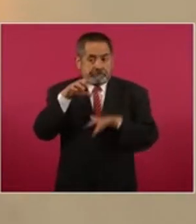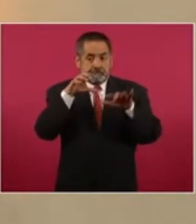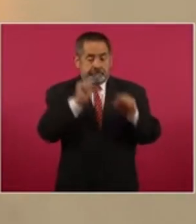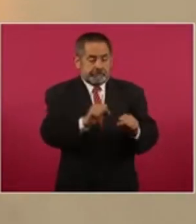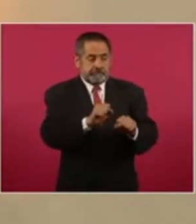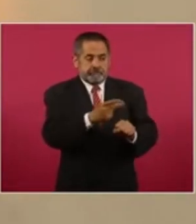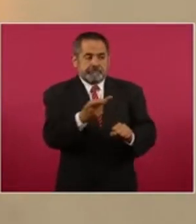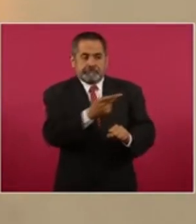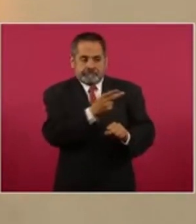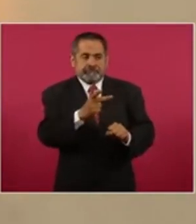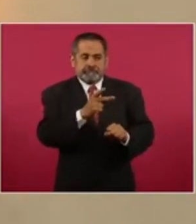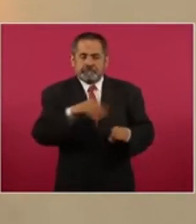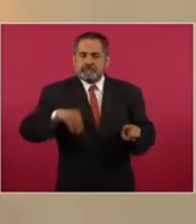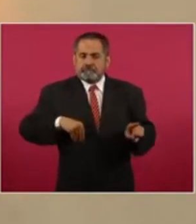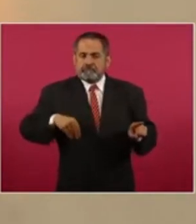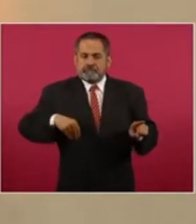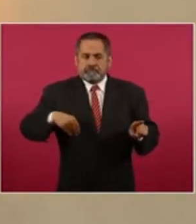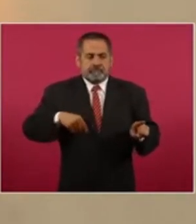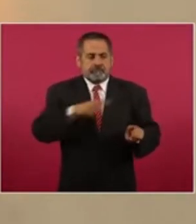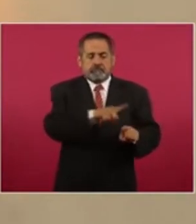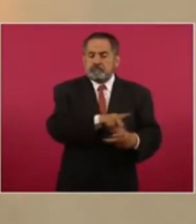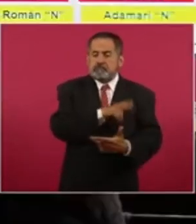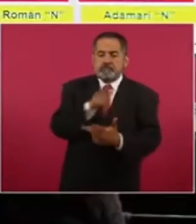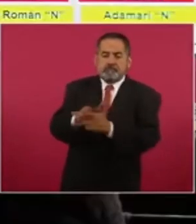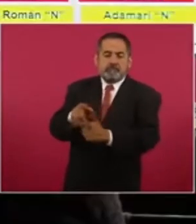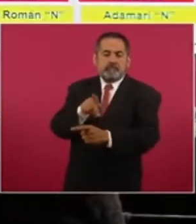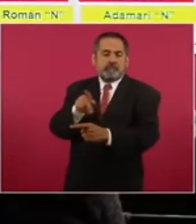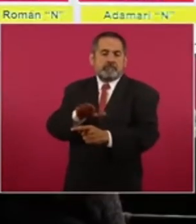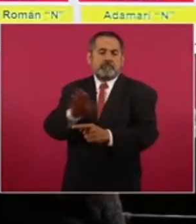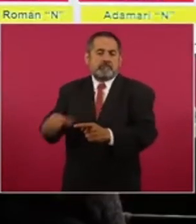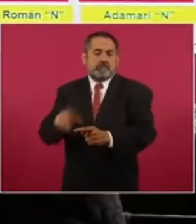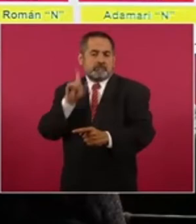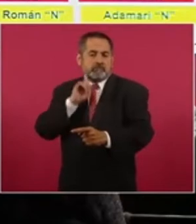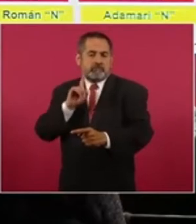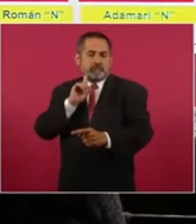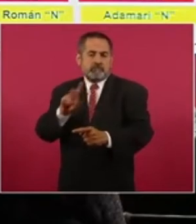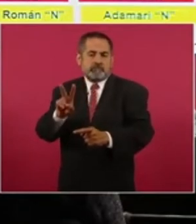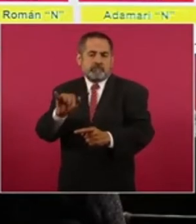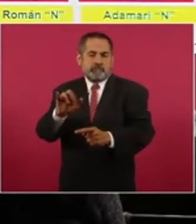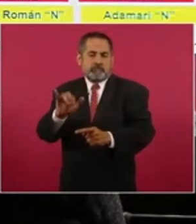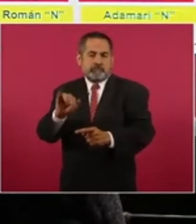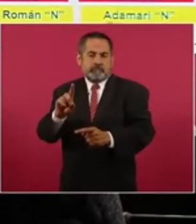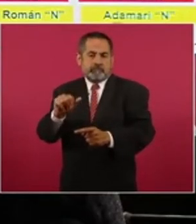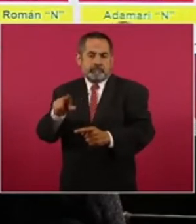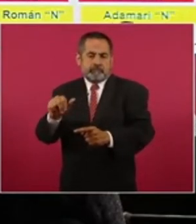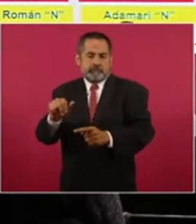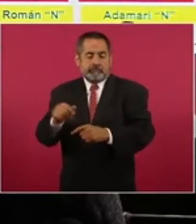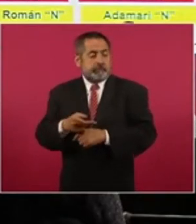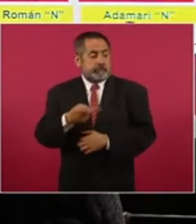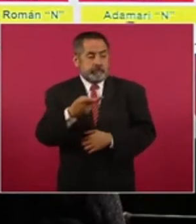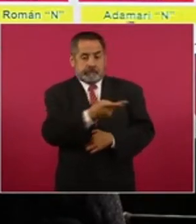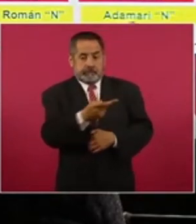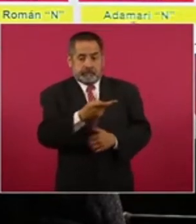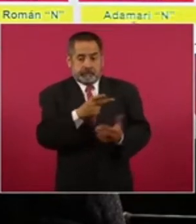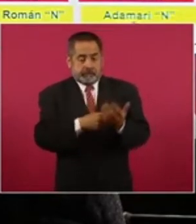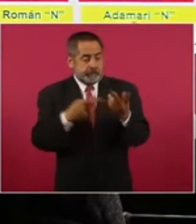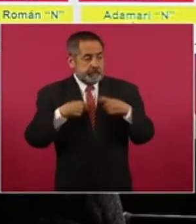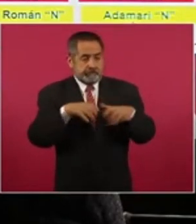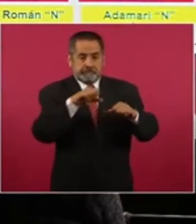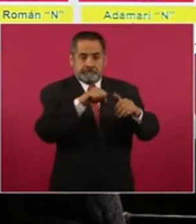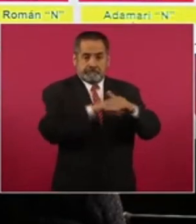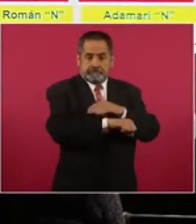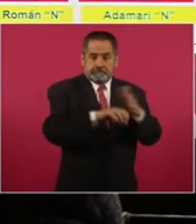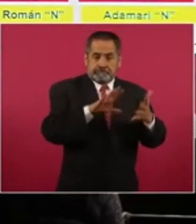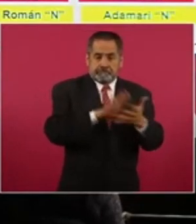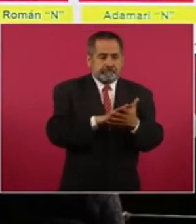probables responsables del feminicidio de Viridiana Morelos. Estas dos personas hoy detenidas habrían